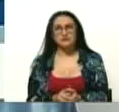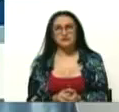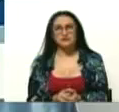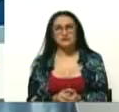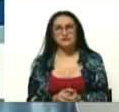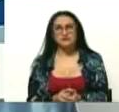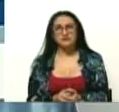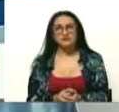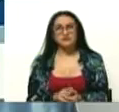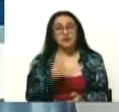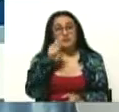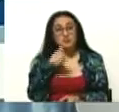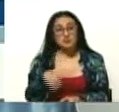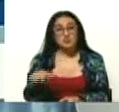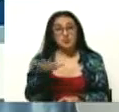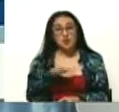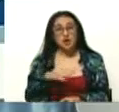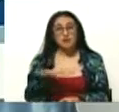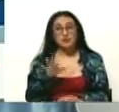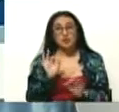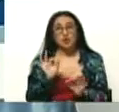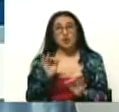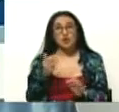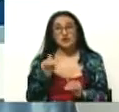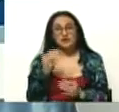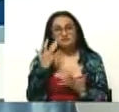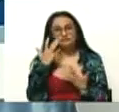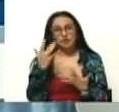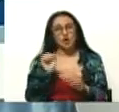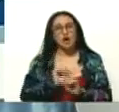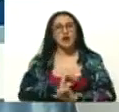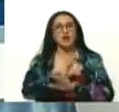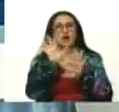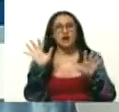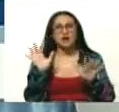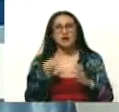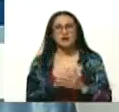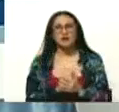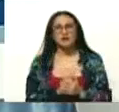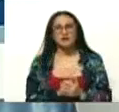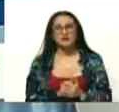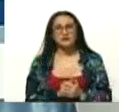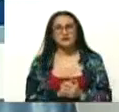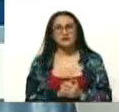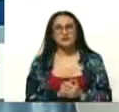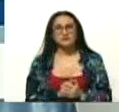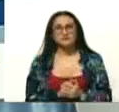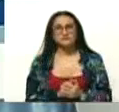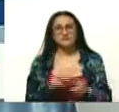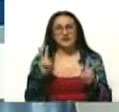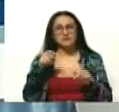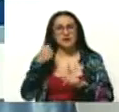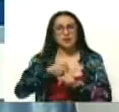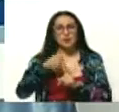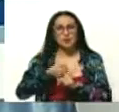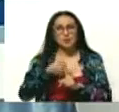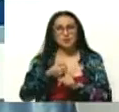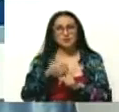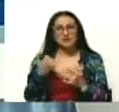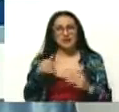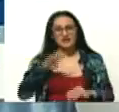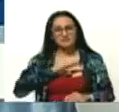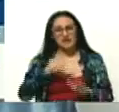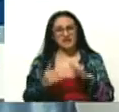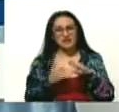efectivamente nuestro pueblo tenga una visión clara del alcance de la lucha de esta